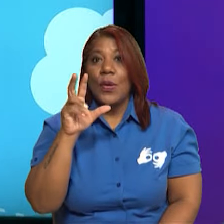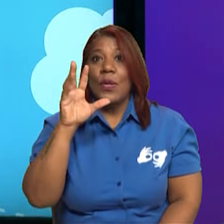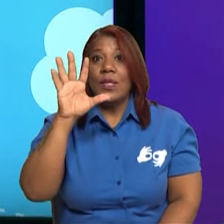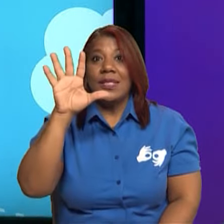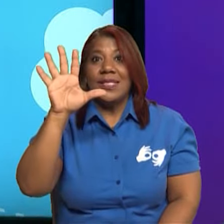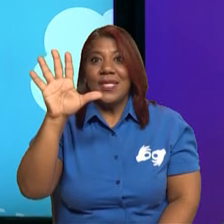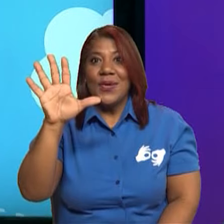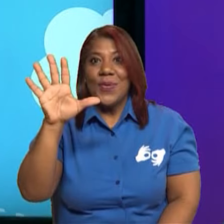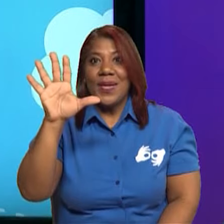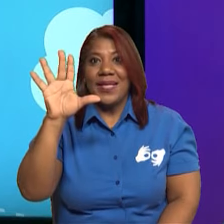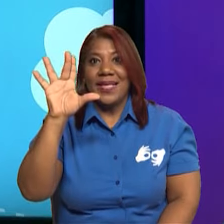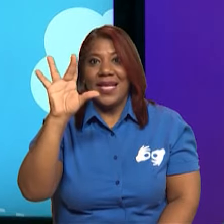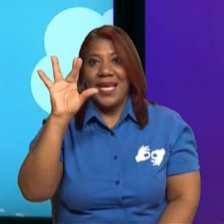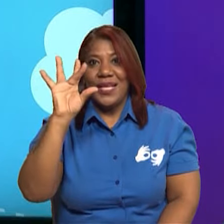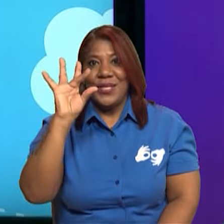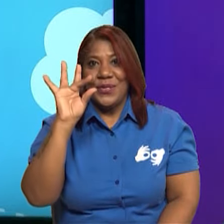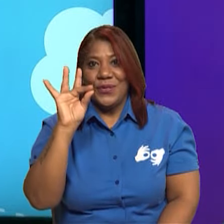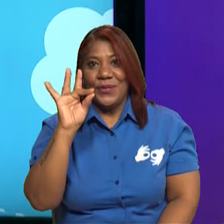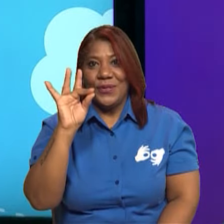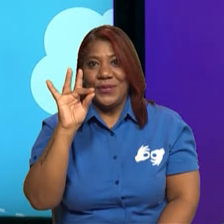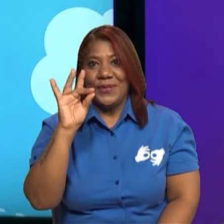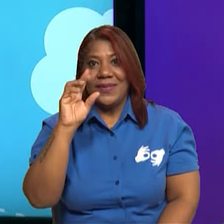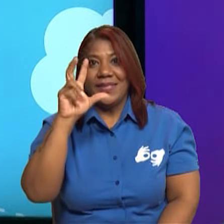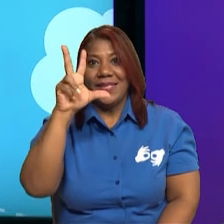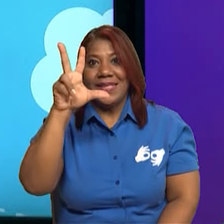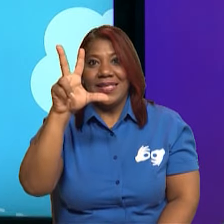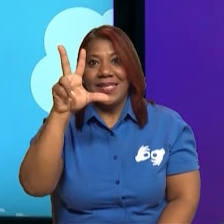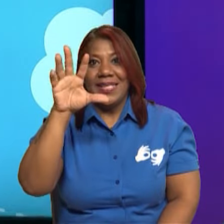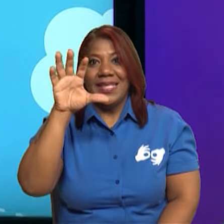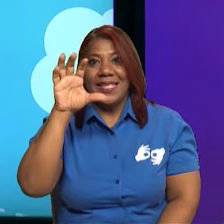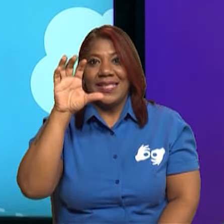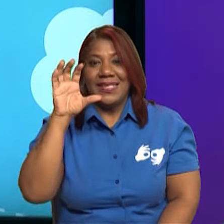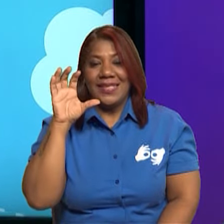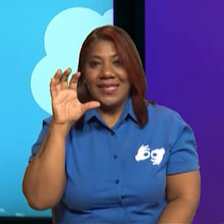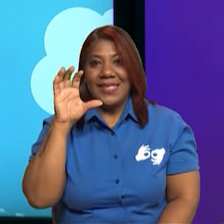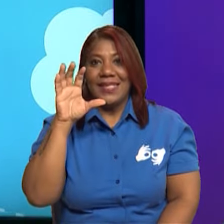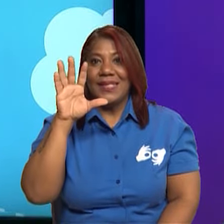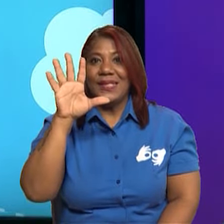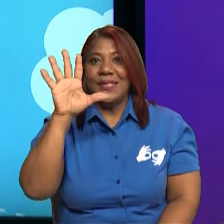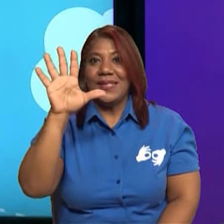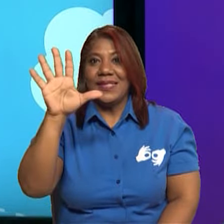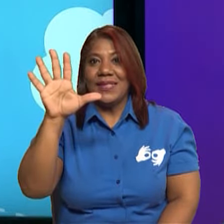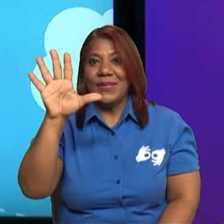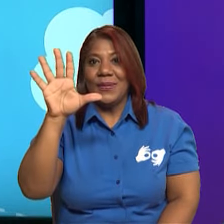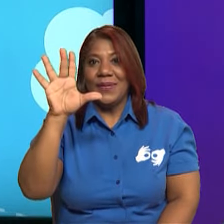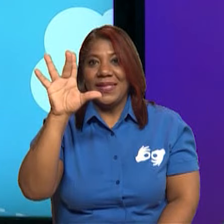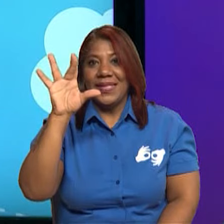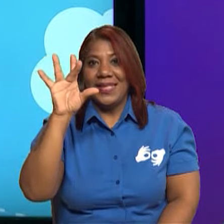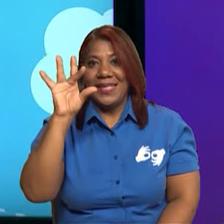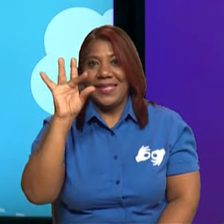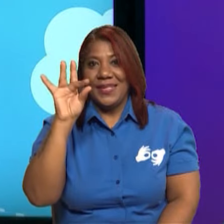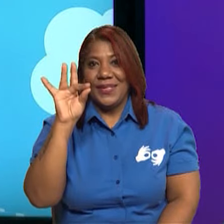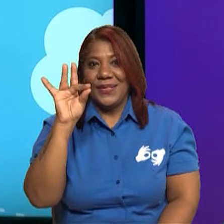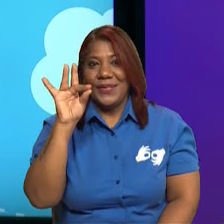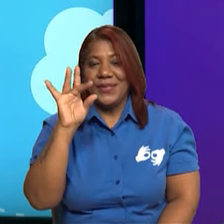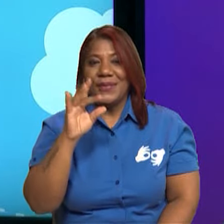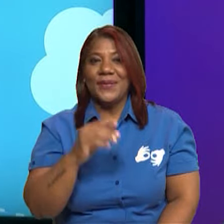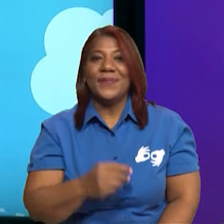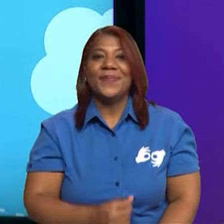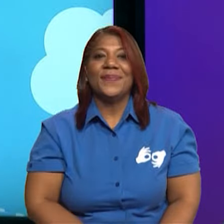5 decenas que me quedaron y tengo 8 unidades. ¿Qué número será? Muy